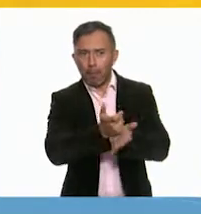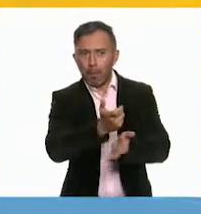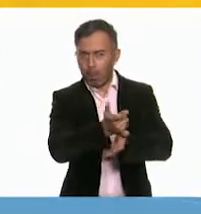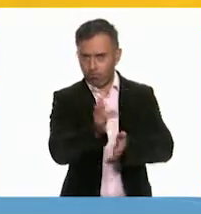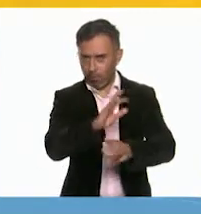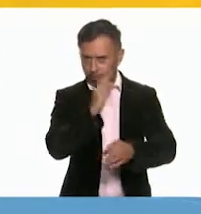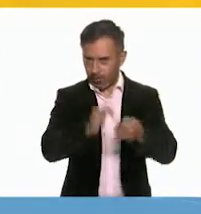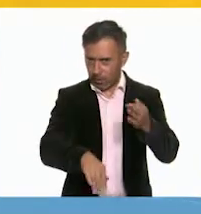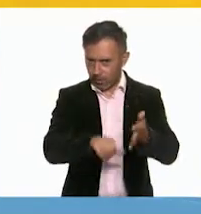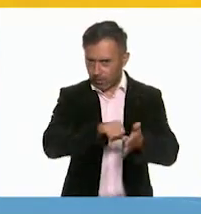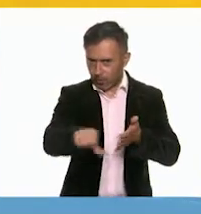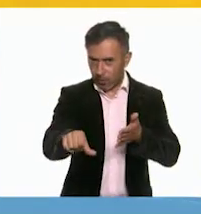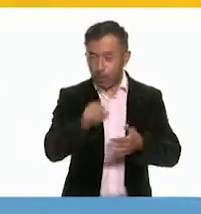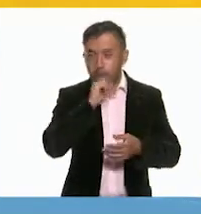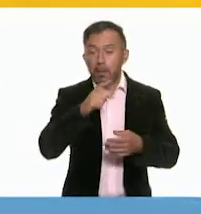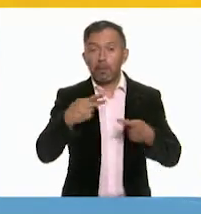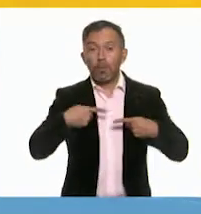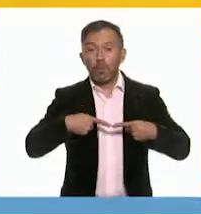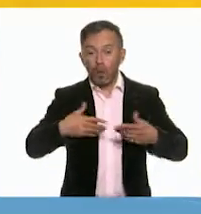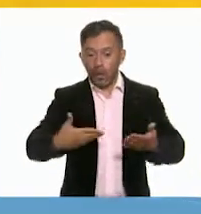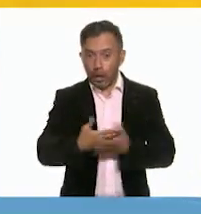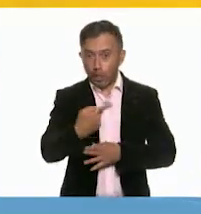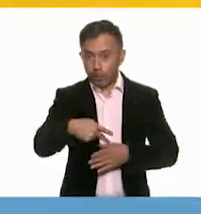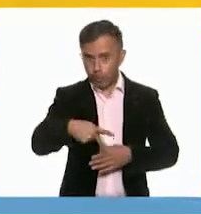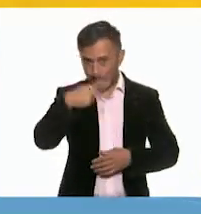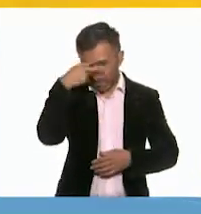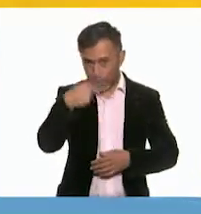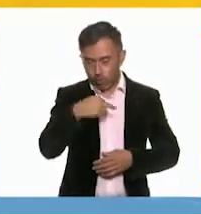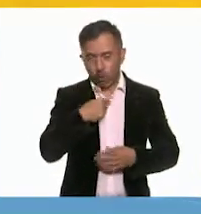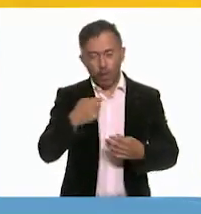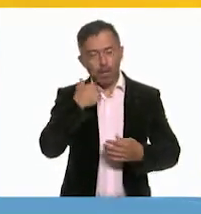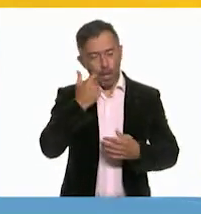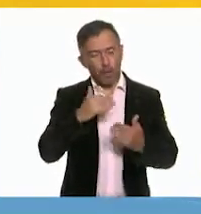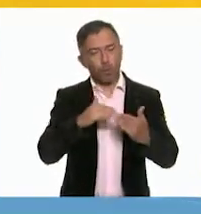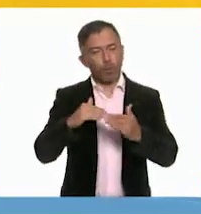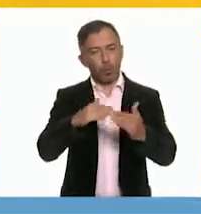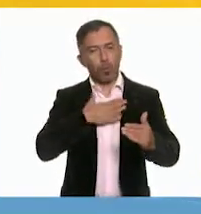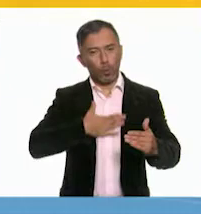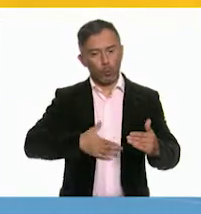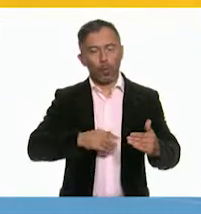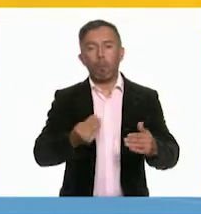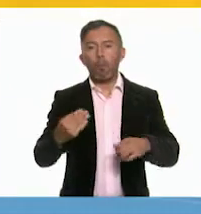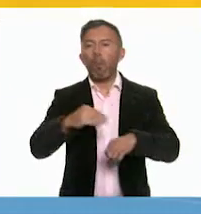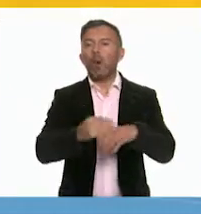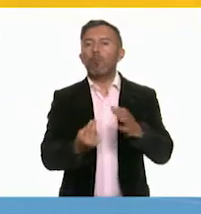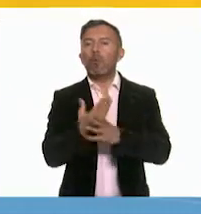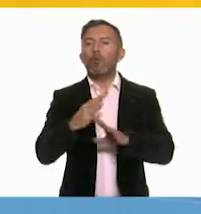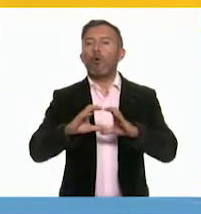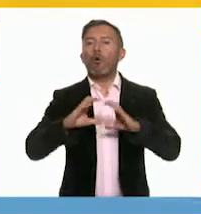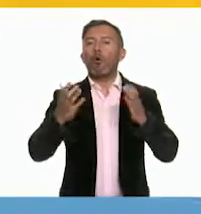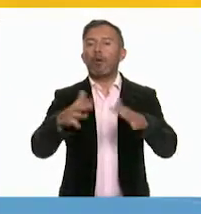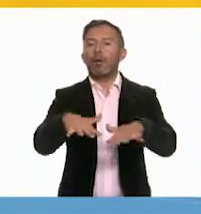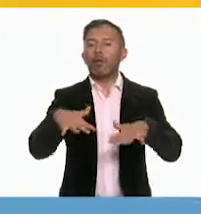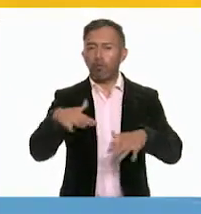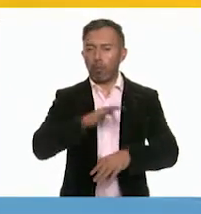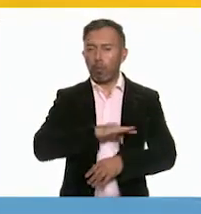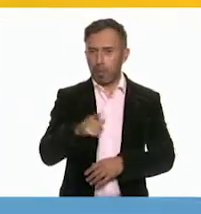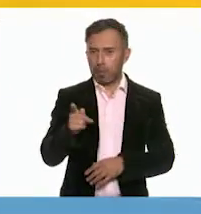entre los nacidos en este territorio y formar un congreso con el fin de mejorar el gobierno y así desterrar la